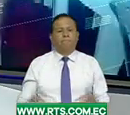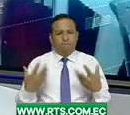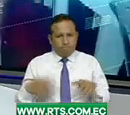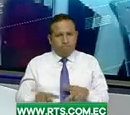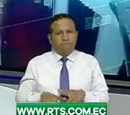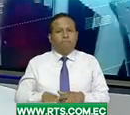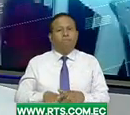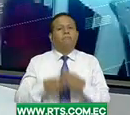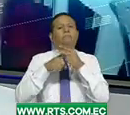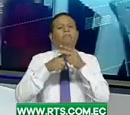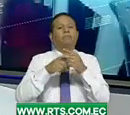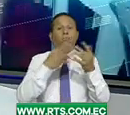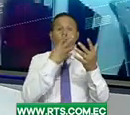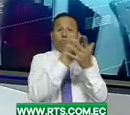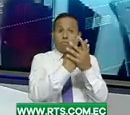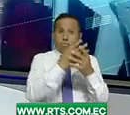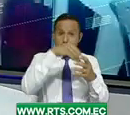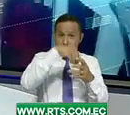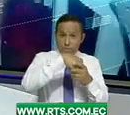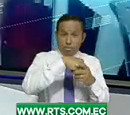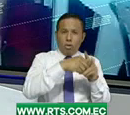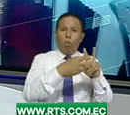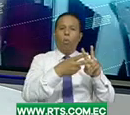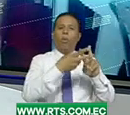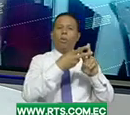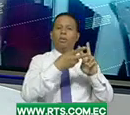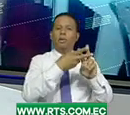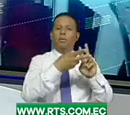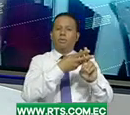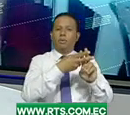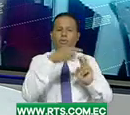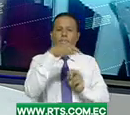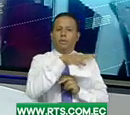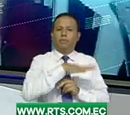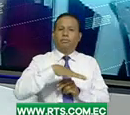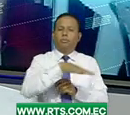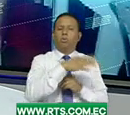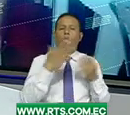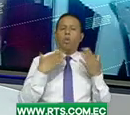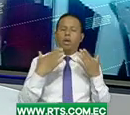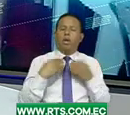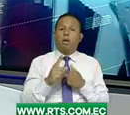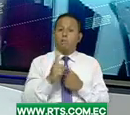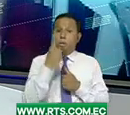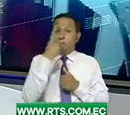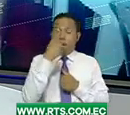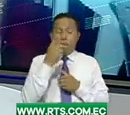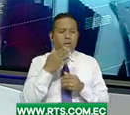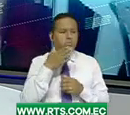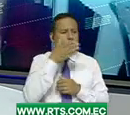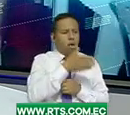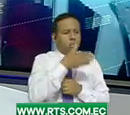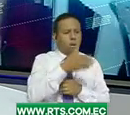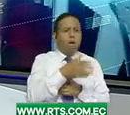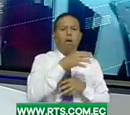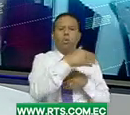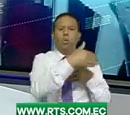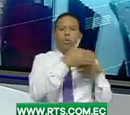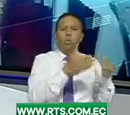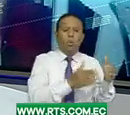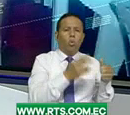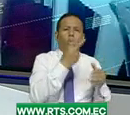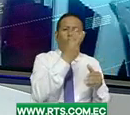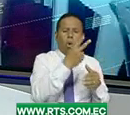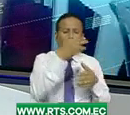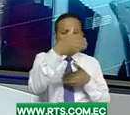población carcelaria del complejo penitenciario en Guayas. En esta primera jornada se censaron a los PPL de los Centros de Privación de Libertad